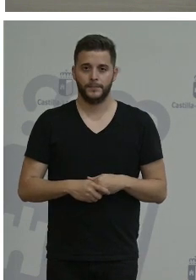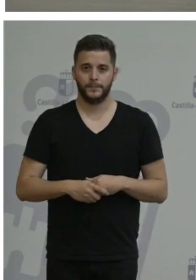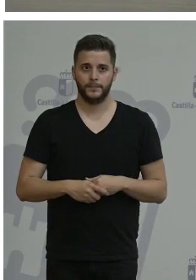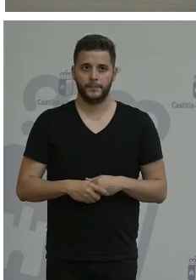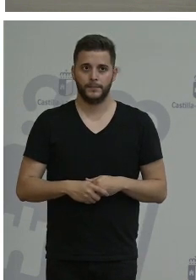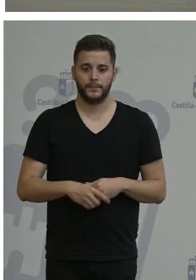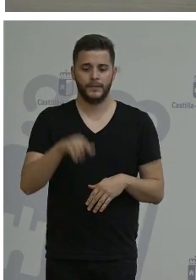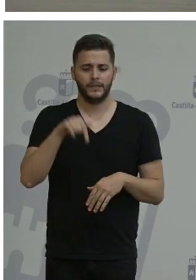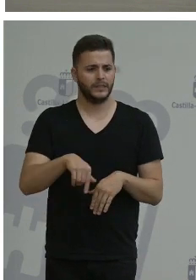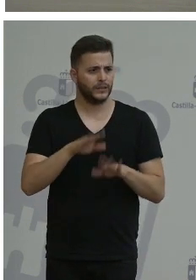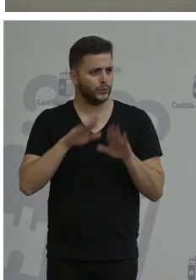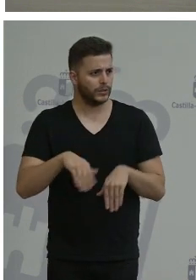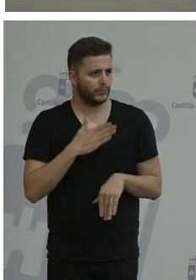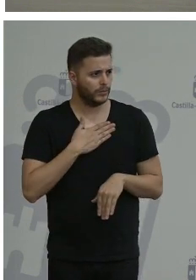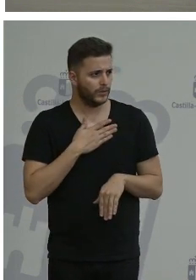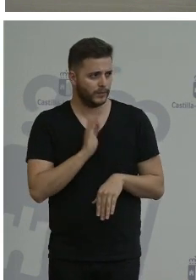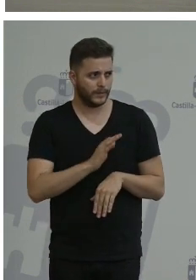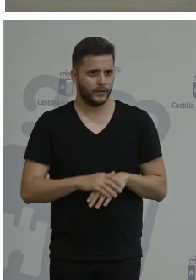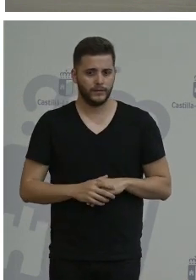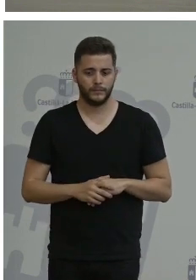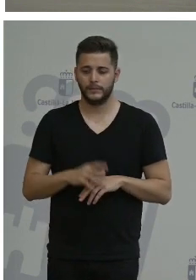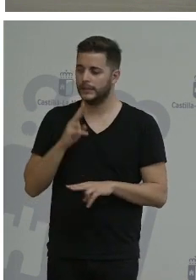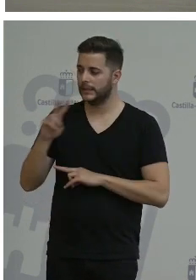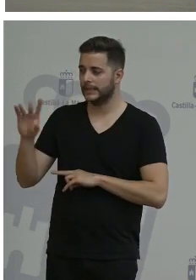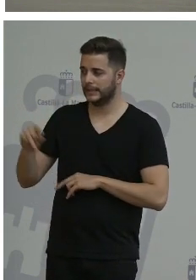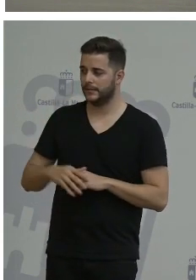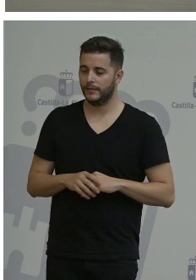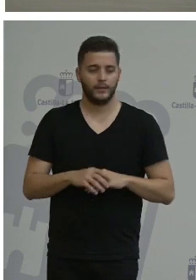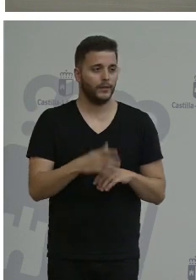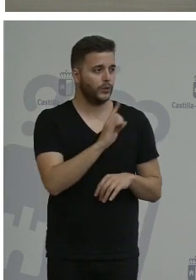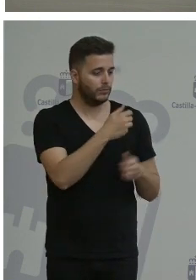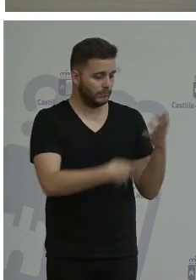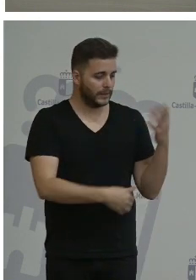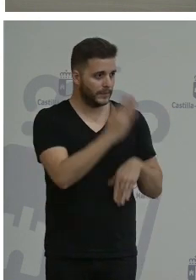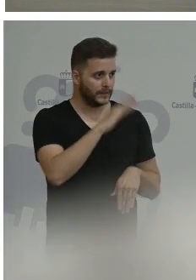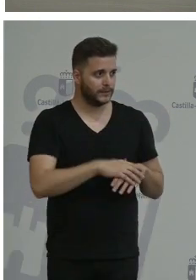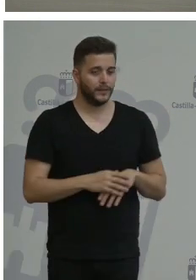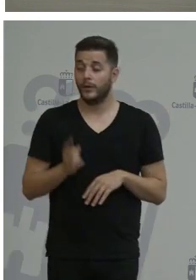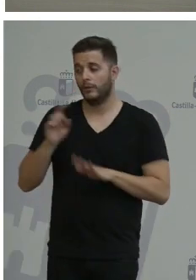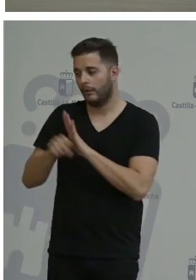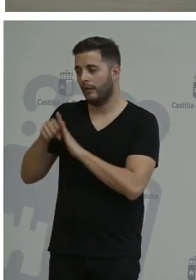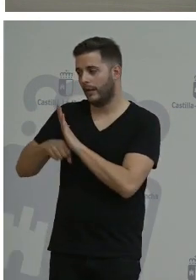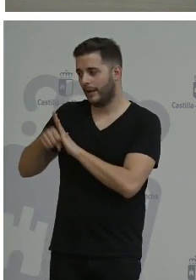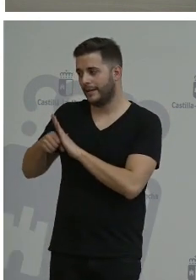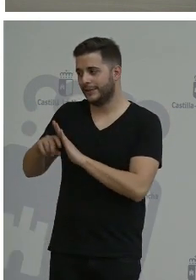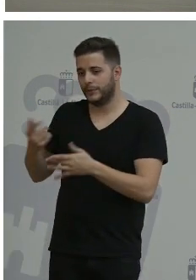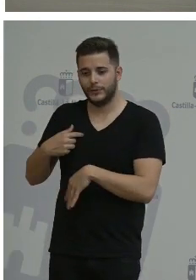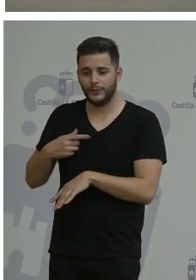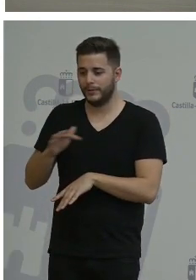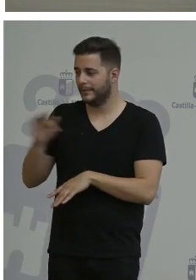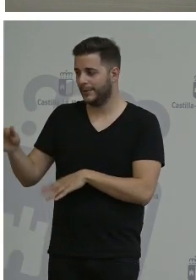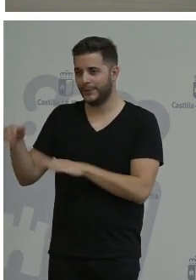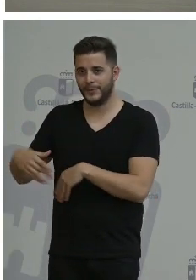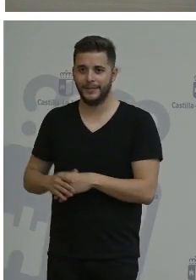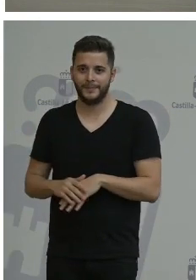Este es el último mío, ¿no? Finalmente, ¿no? Sí, sí. Ah, no, hay más. Es que digo yo me enrollo mucho y entonces no le voy a dejar tiempo.